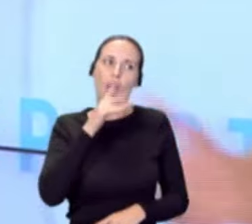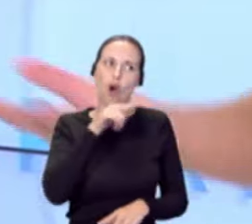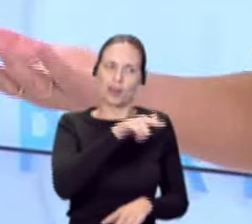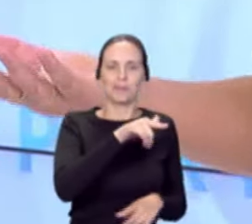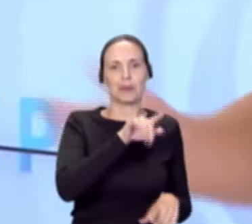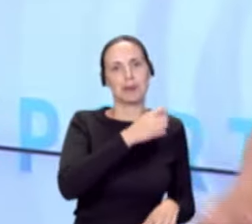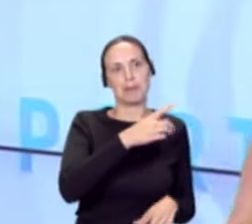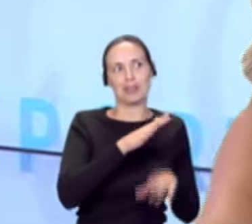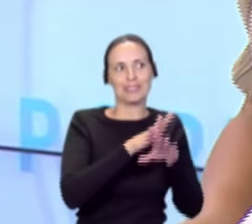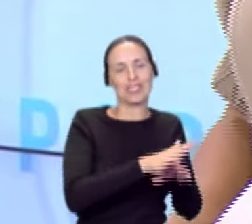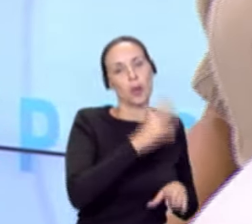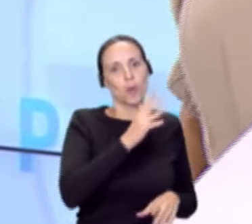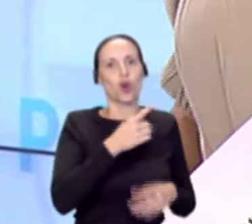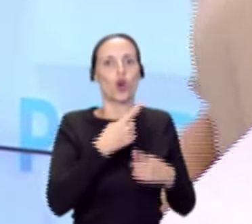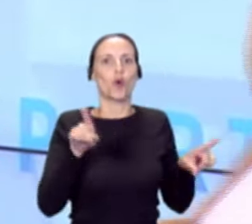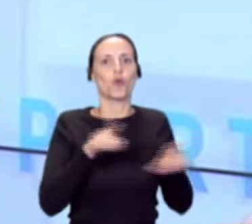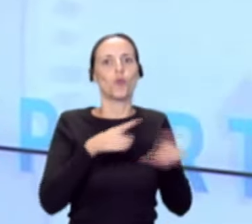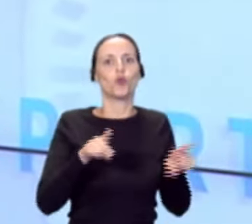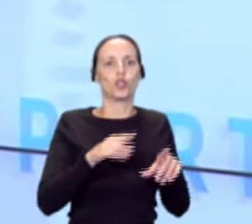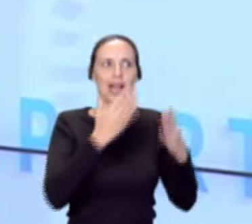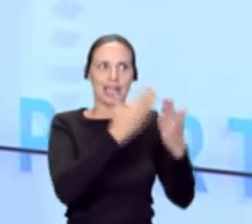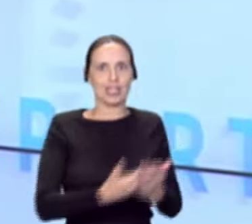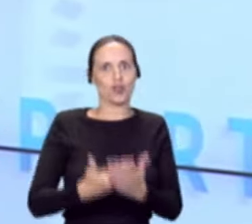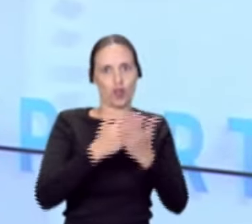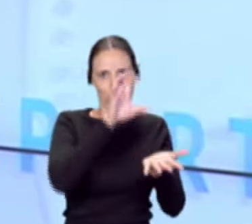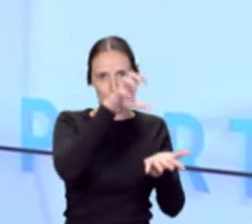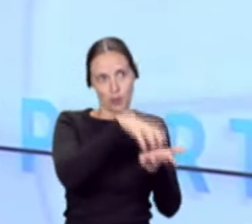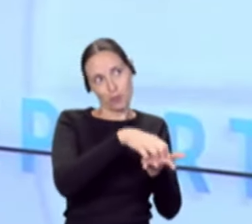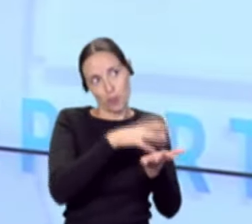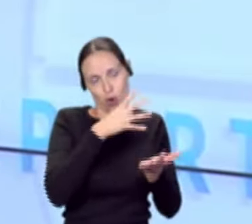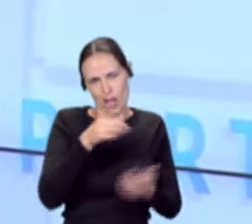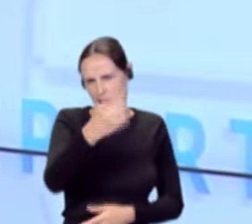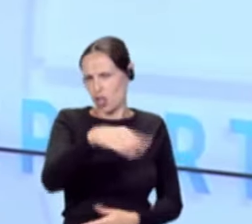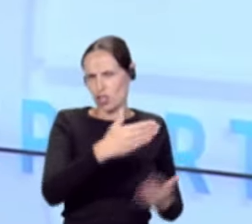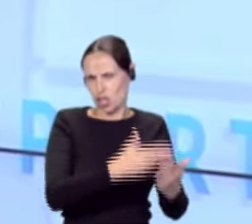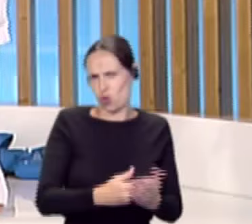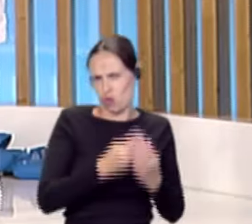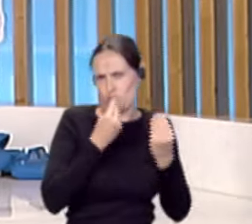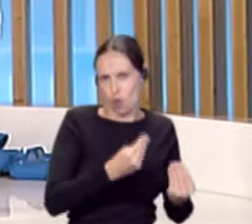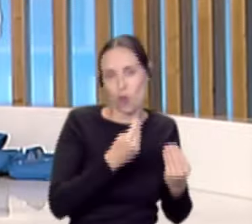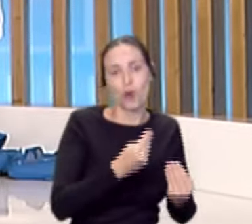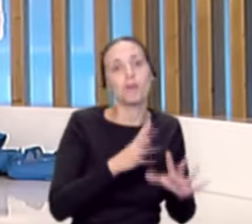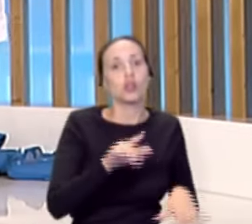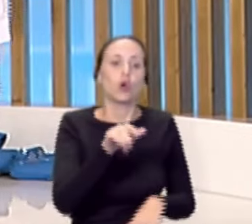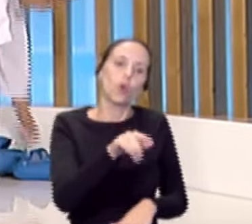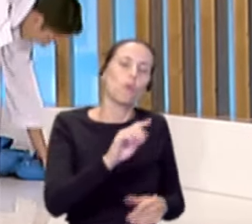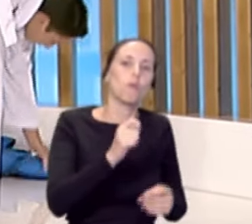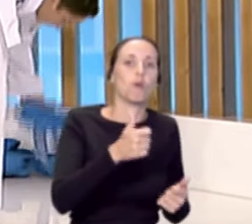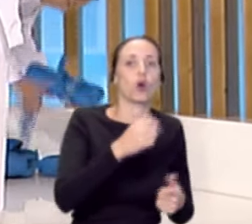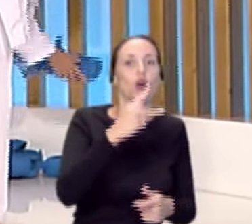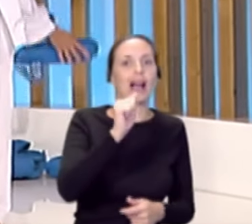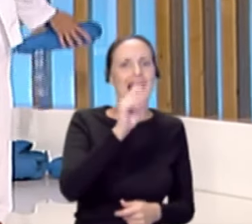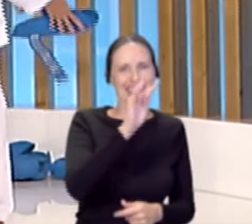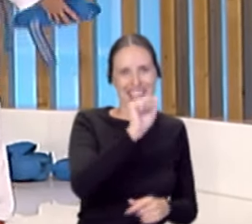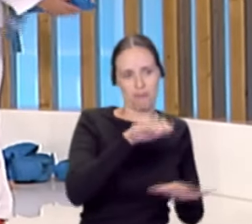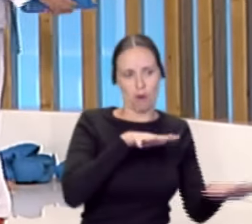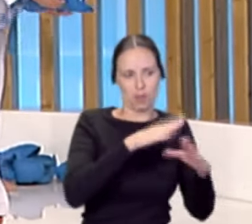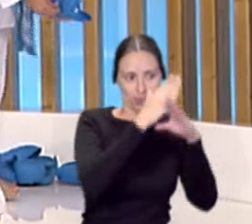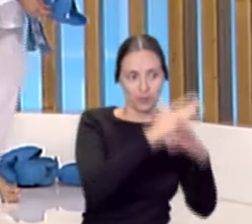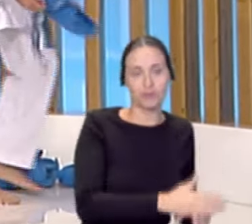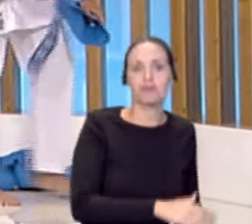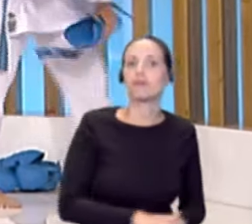muy estudiantes. Muy bien. Y bueno, pues está una pequeña parte de lo que es el kata. Ahora se va a poner las protecciones para luego hacer... Muy bien, pues ahora volvemos